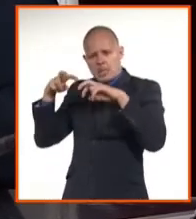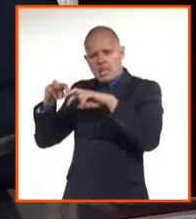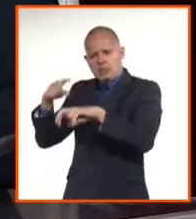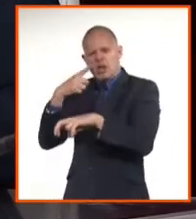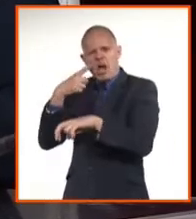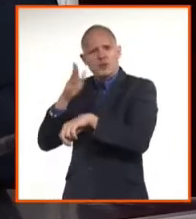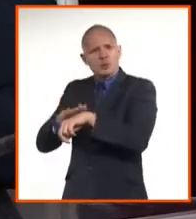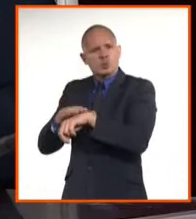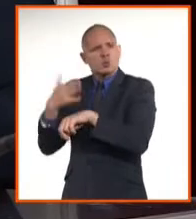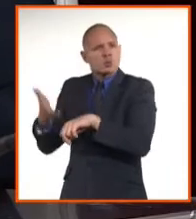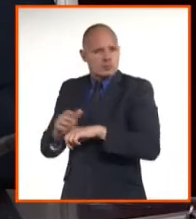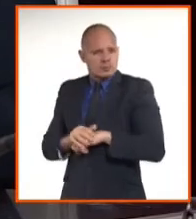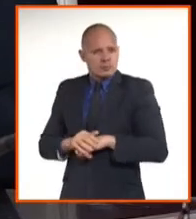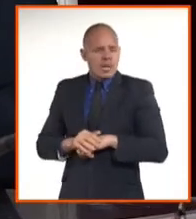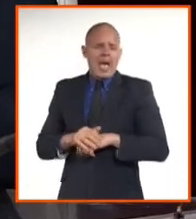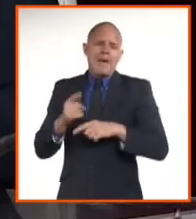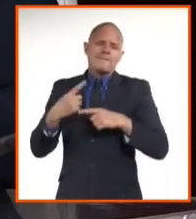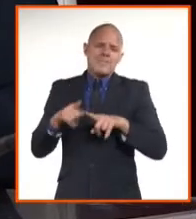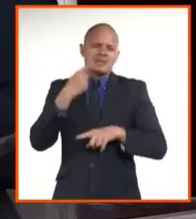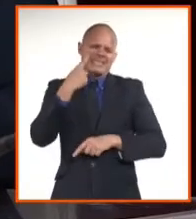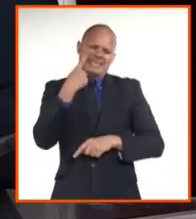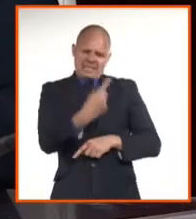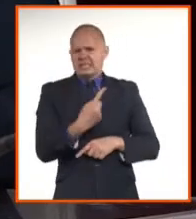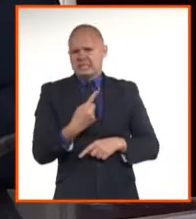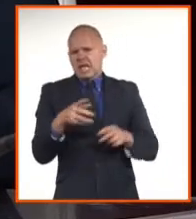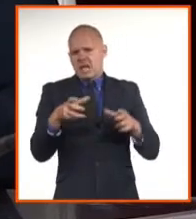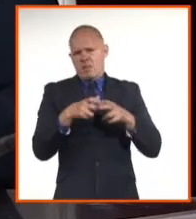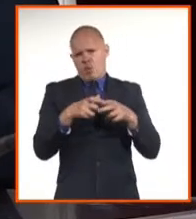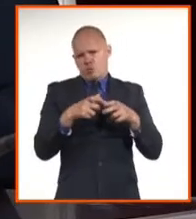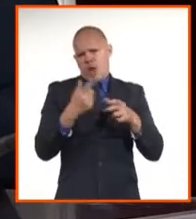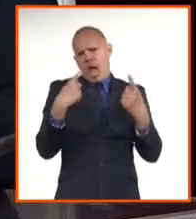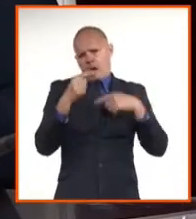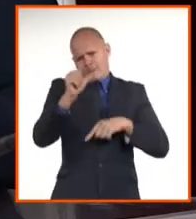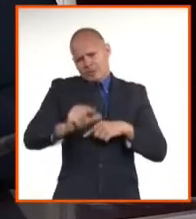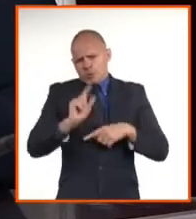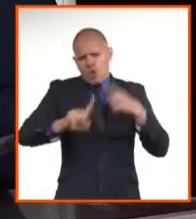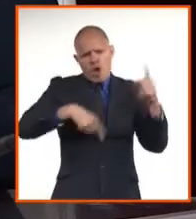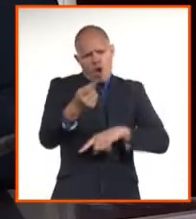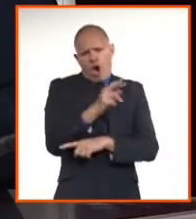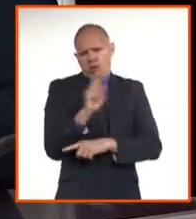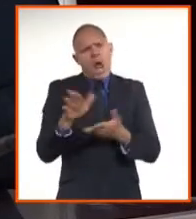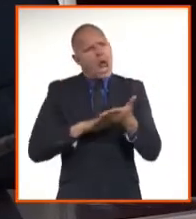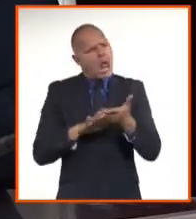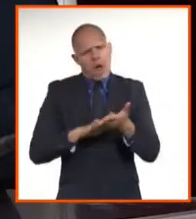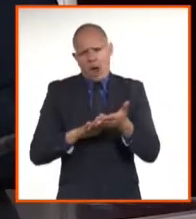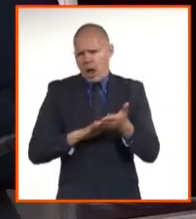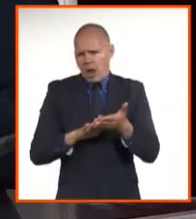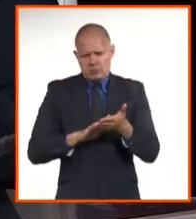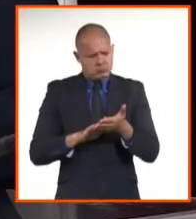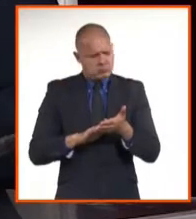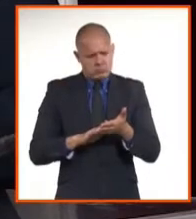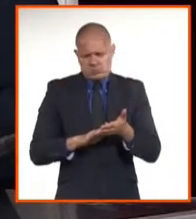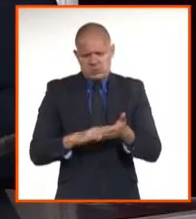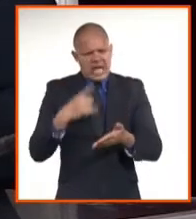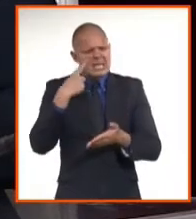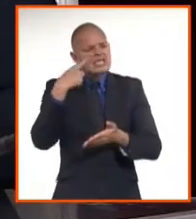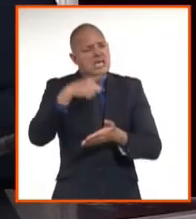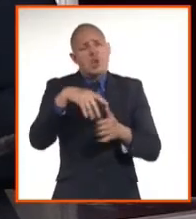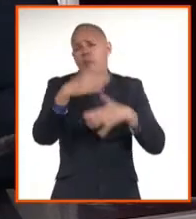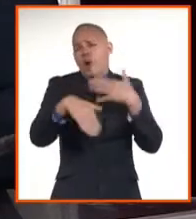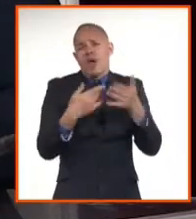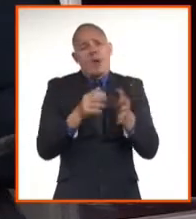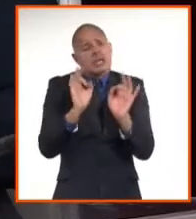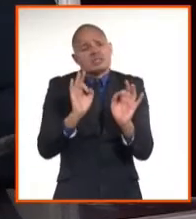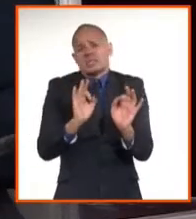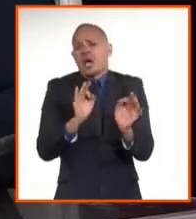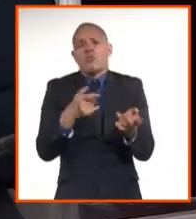raíz. Pero hasta el momento es un asunto técnico. No parece ser ningún tipo de intencionalidad, ningún sabotaje, nada que indique